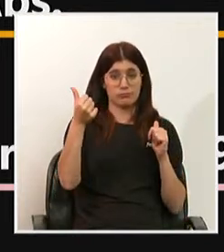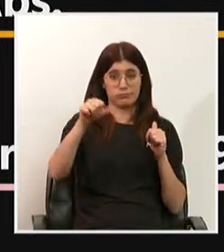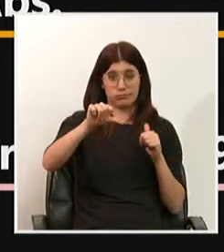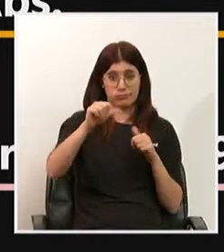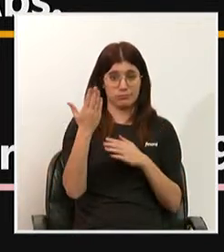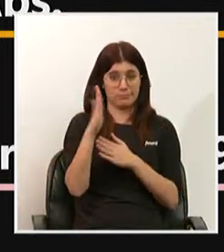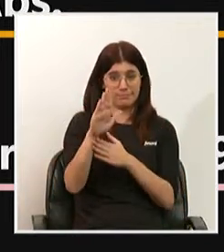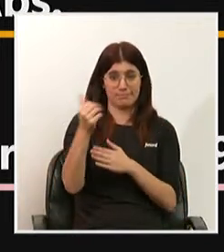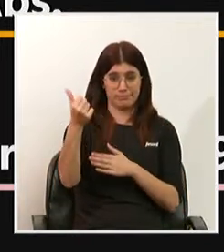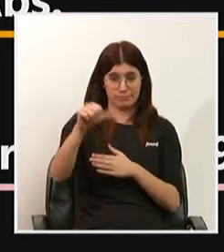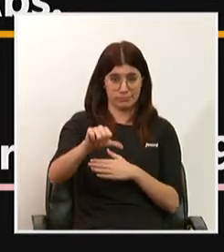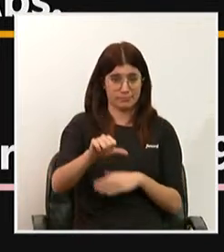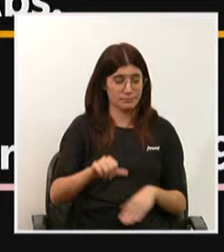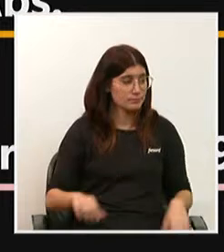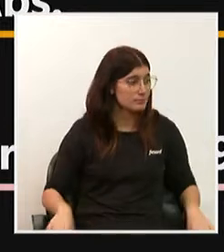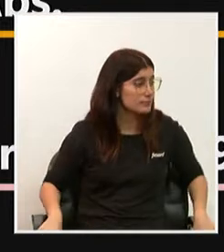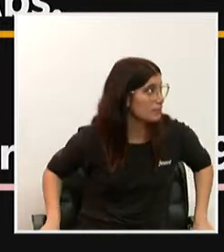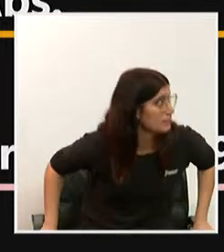la